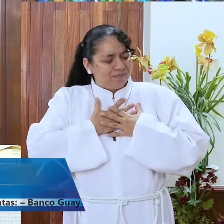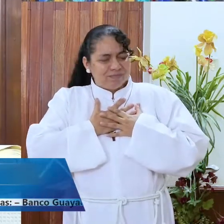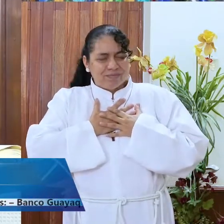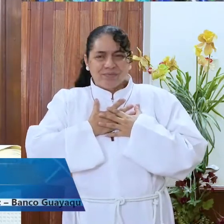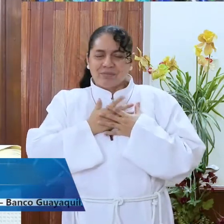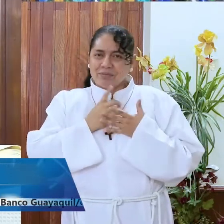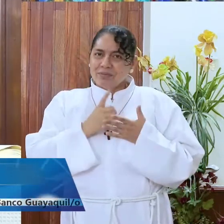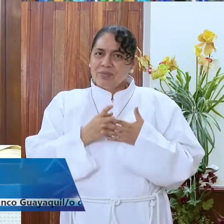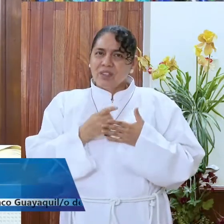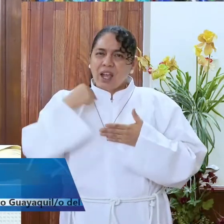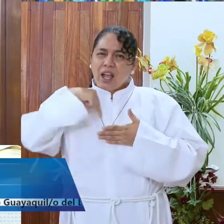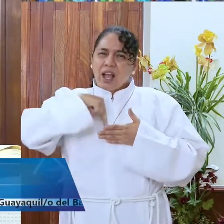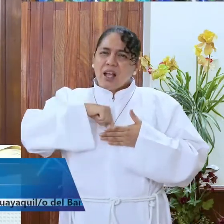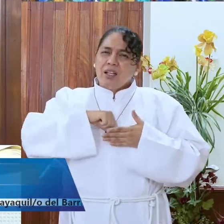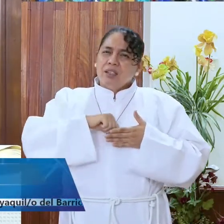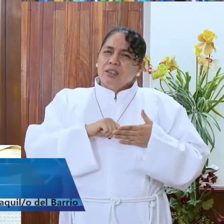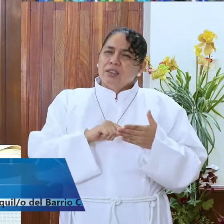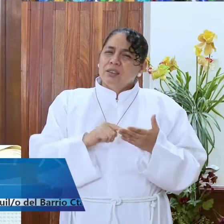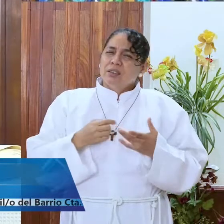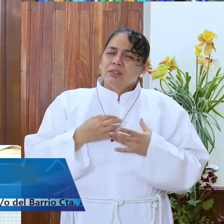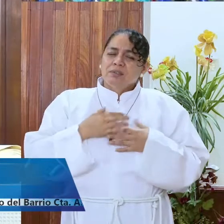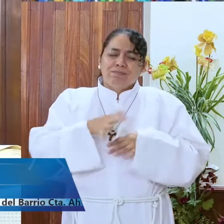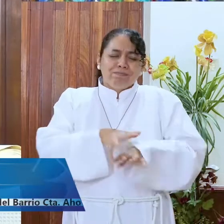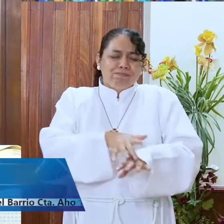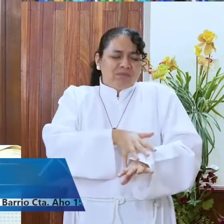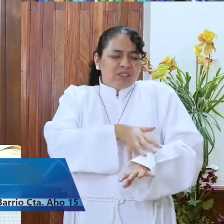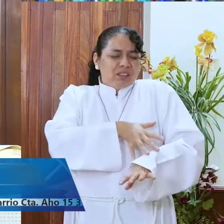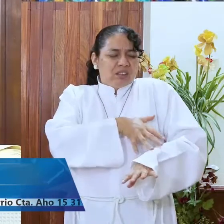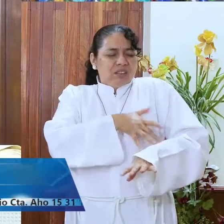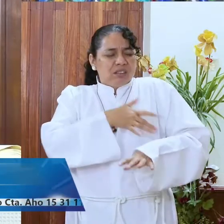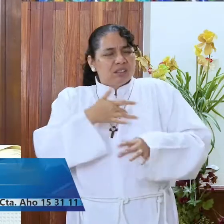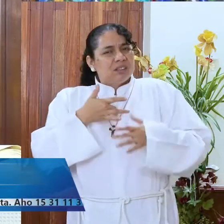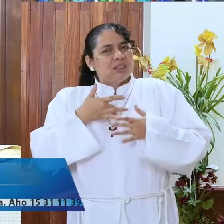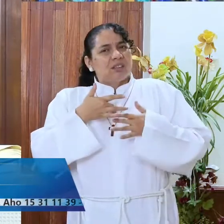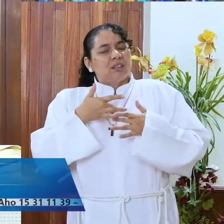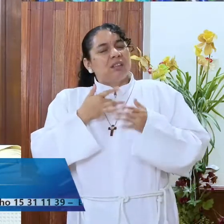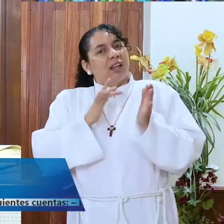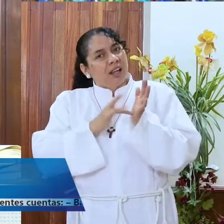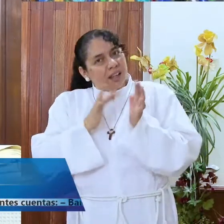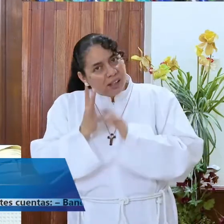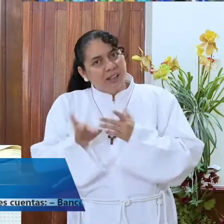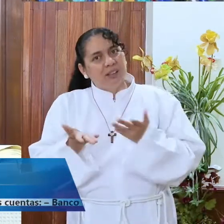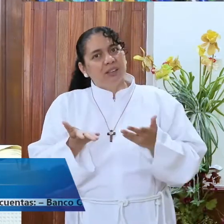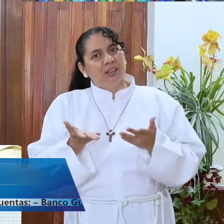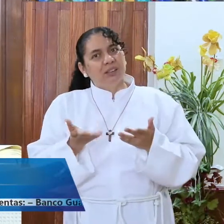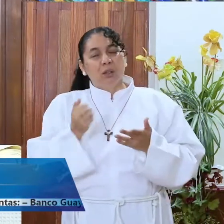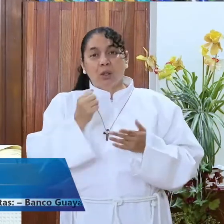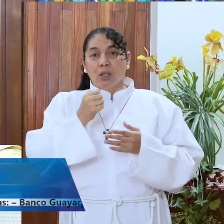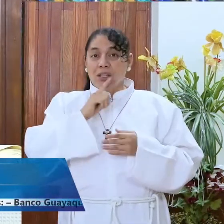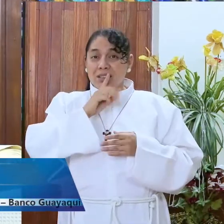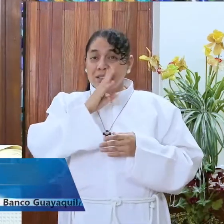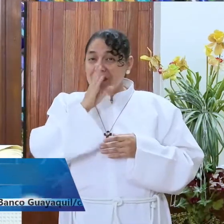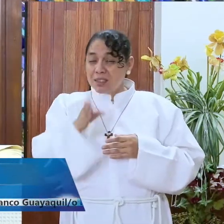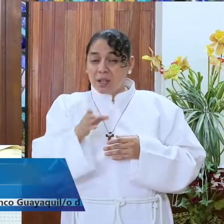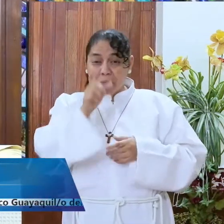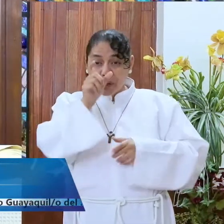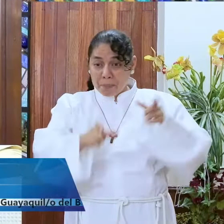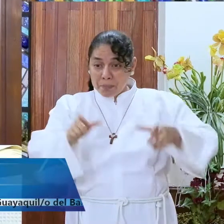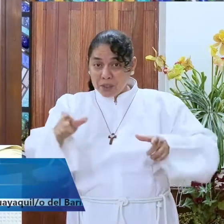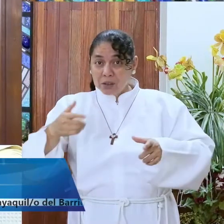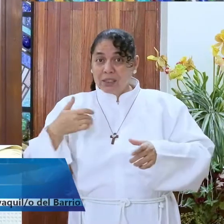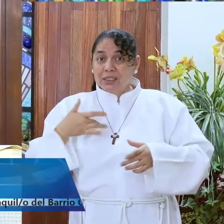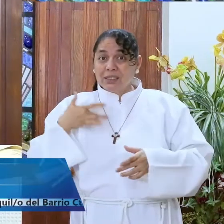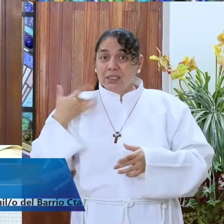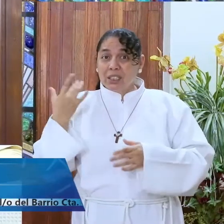y vibran las entrañas diríamos es el jesús hace suyo el dolor del pueblo